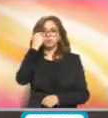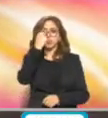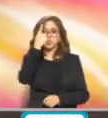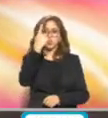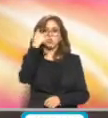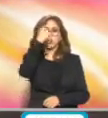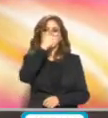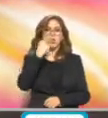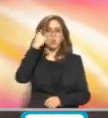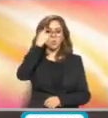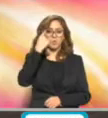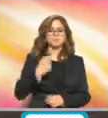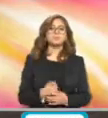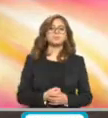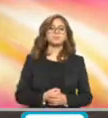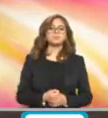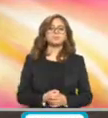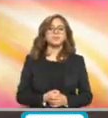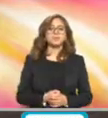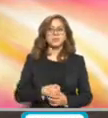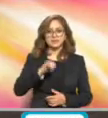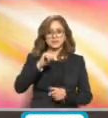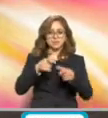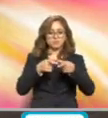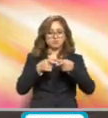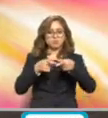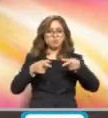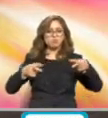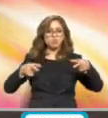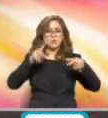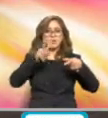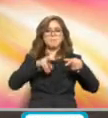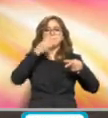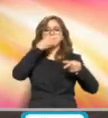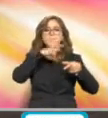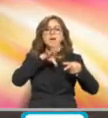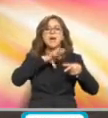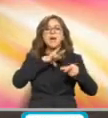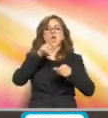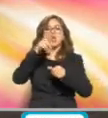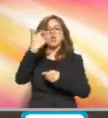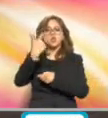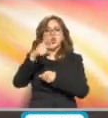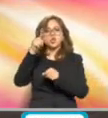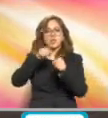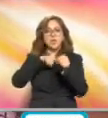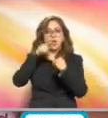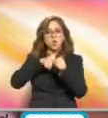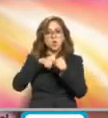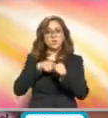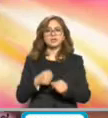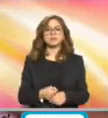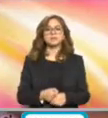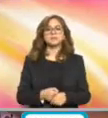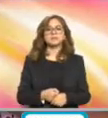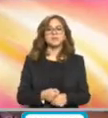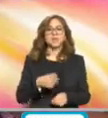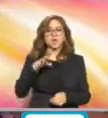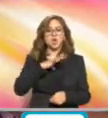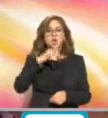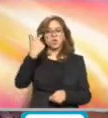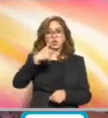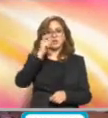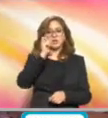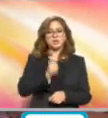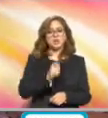la preparamos. Esta paleta está maravillosa porque tiene 12 tonos. ¿Qué nos traes? ¿Cómo se está llama? 12 muy tonos. bonita. Esta se